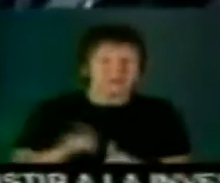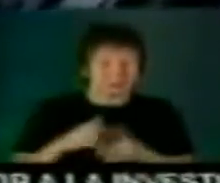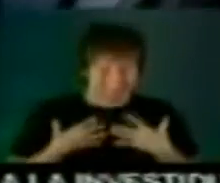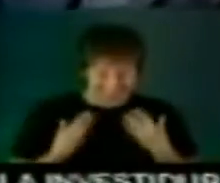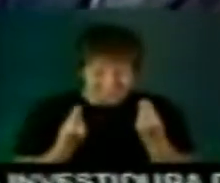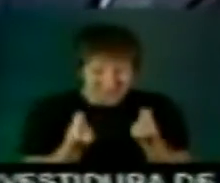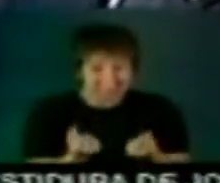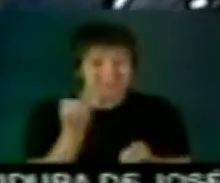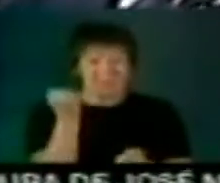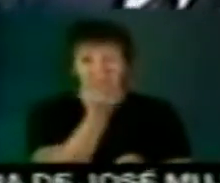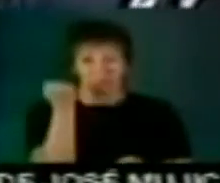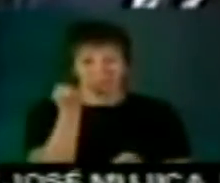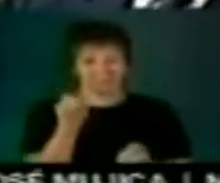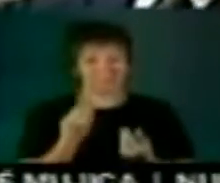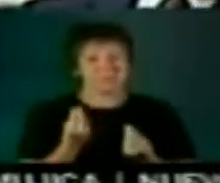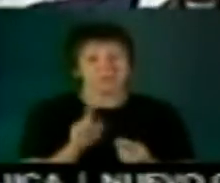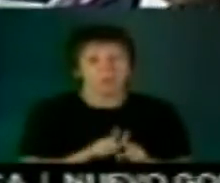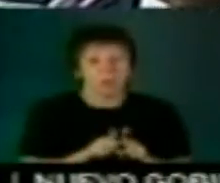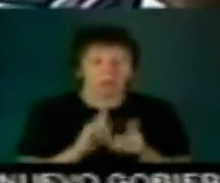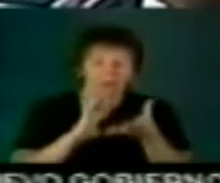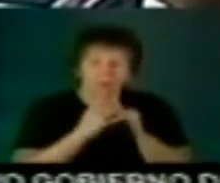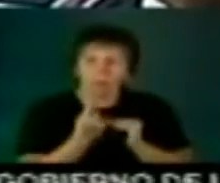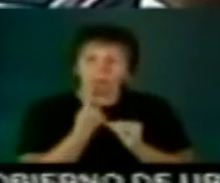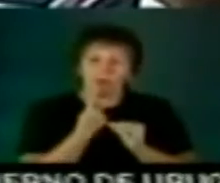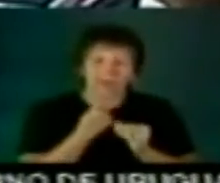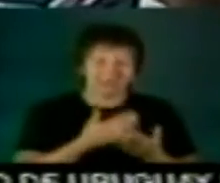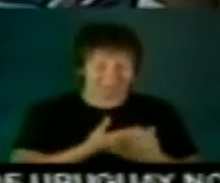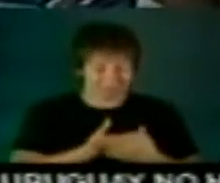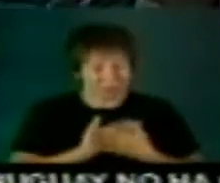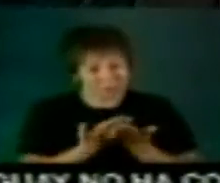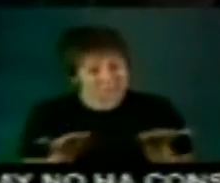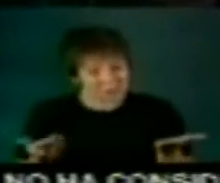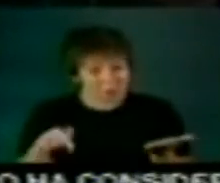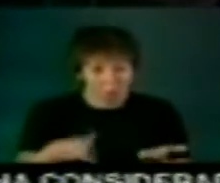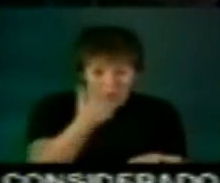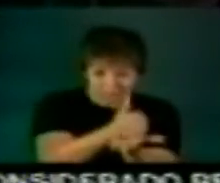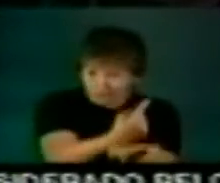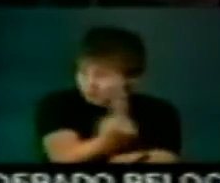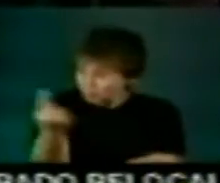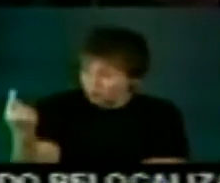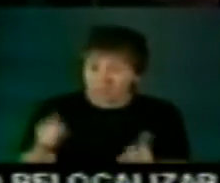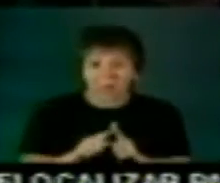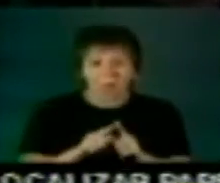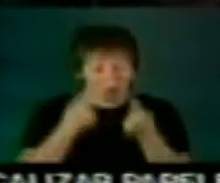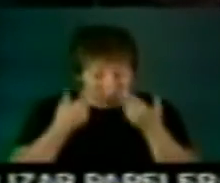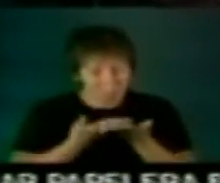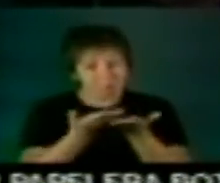intenso y mucho más político. Siento que al estar aquí ustedes expresan el